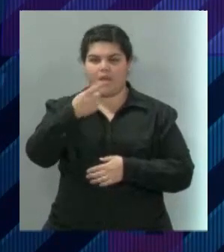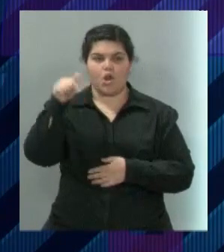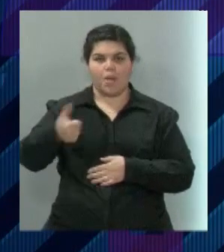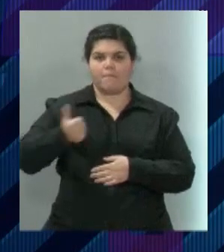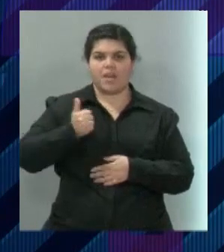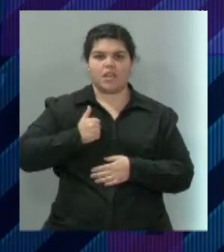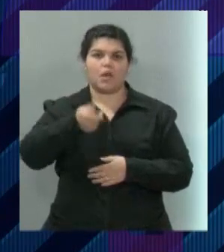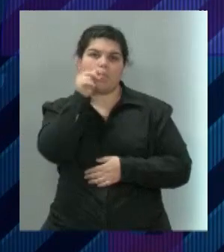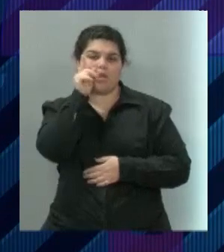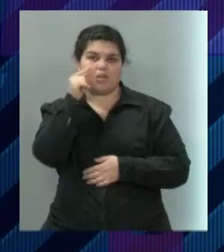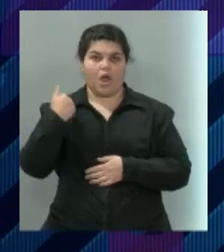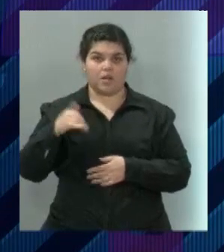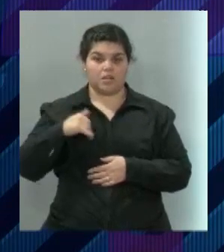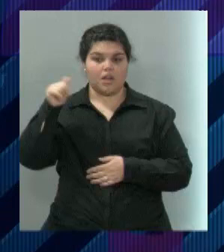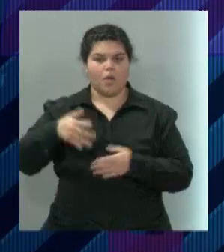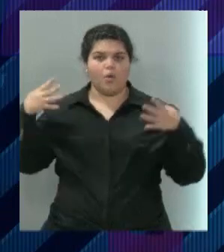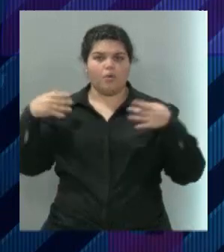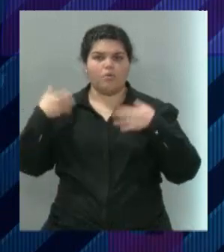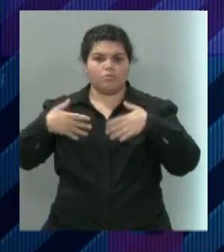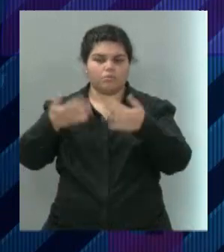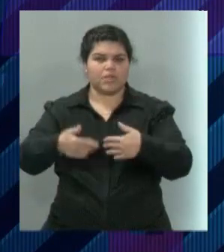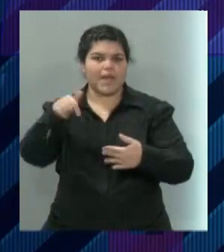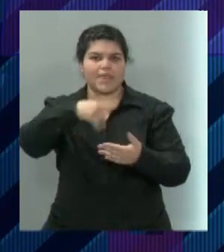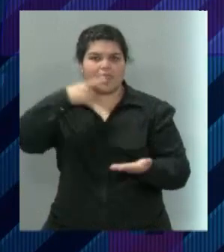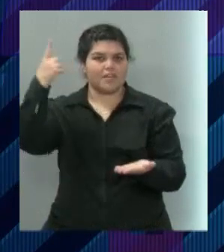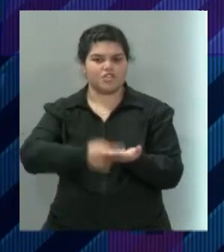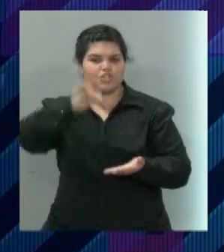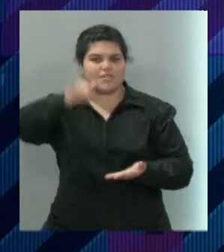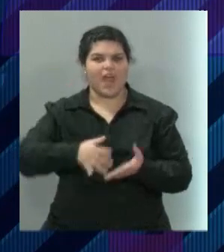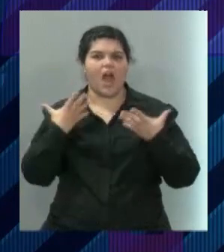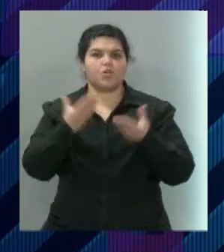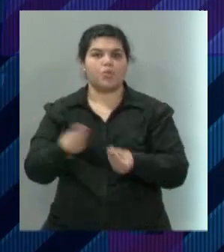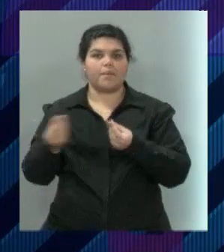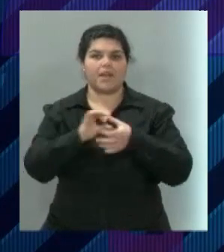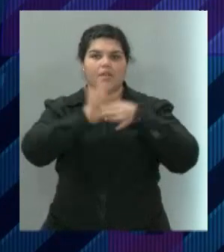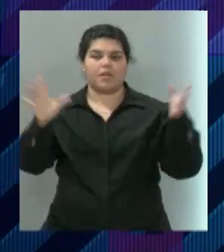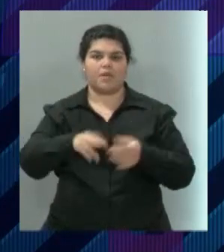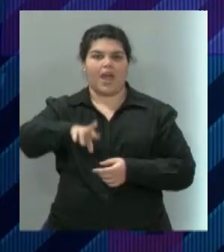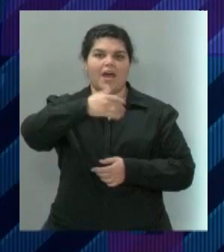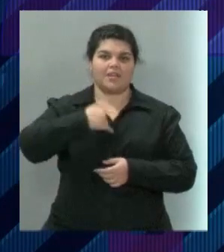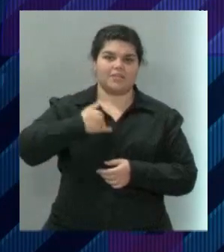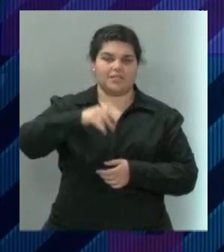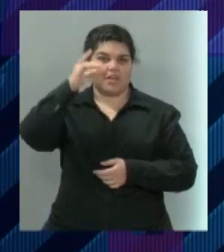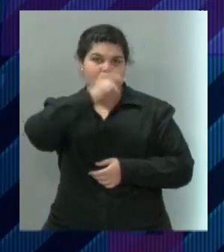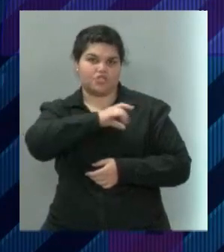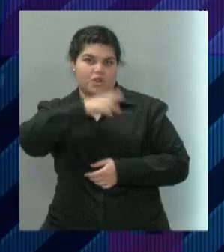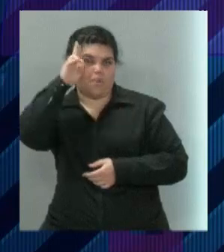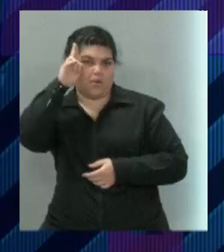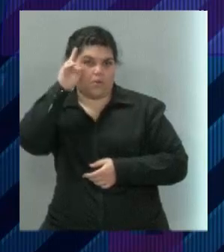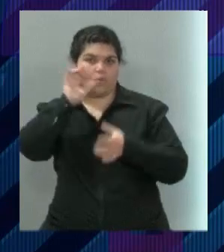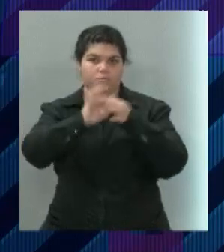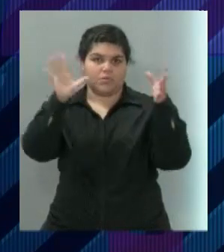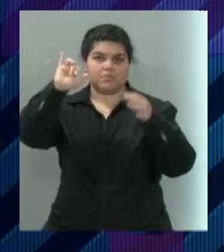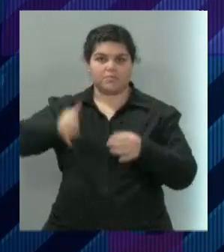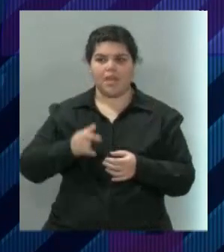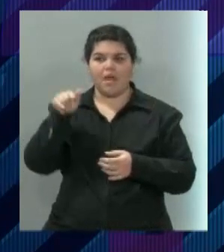y político argentino cuyas campañas revolucionarias fueron decisivas para las independencias de Argentina, Chile y Perú. Es reconocido como uno de los libertadores